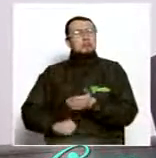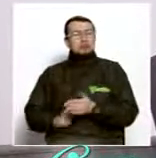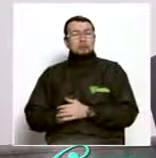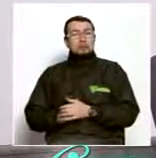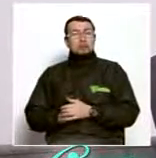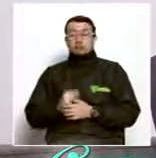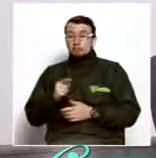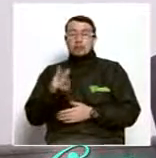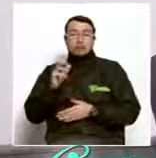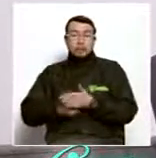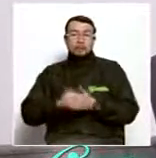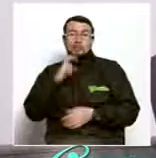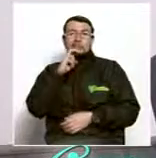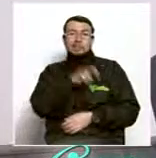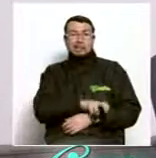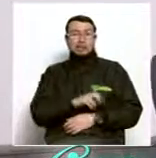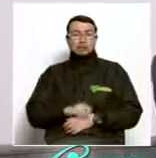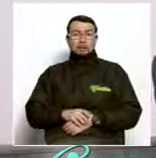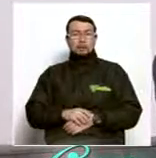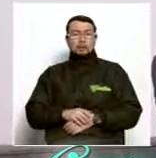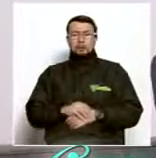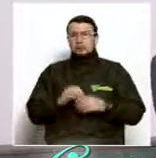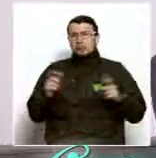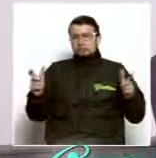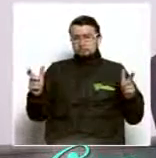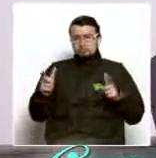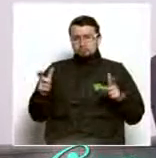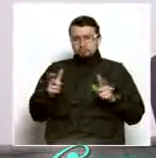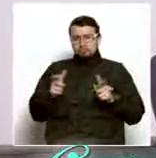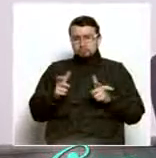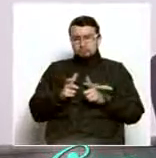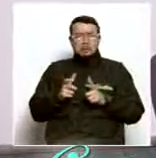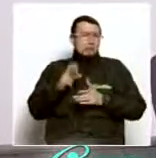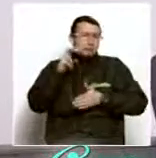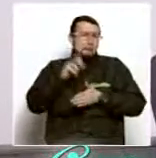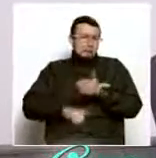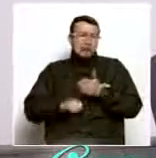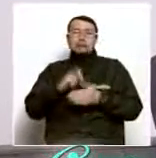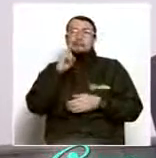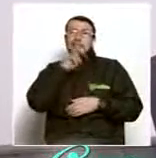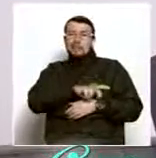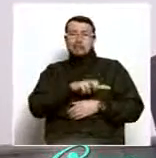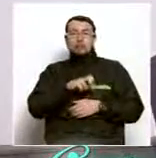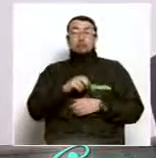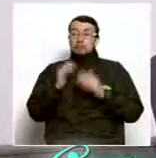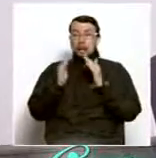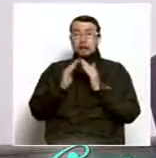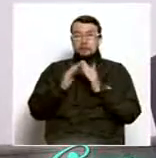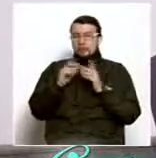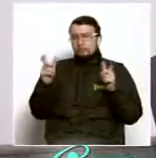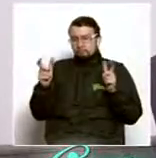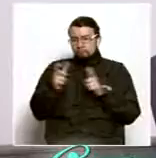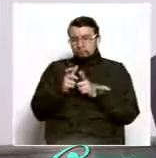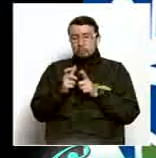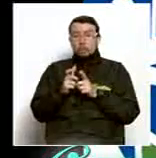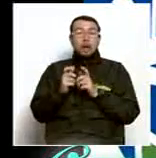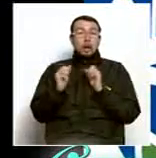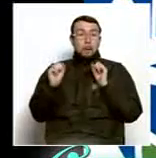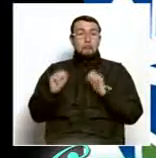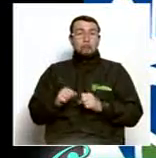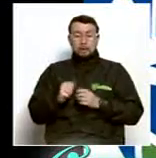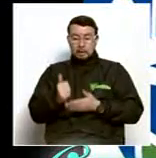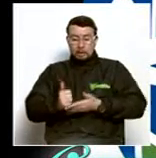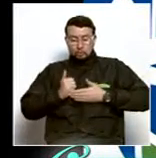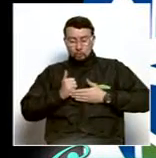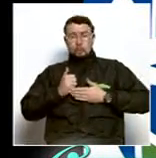de carne, ¿no? Si nosotros reducimos un poco el consumo de carne desde casa, pues vamos a tener una cantidad de beneficios